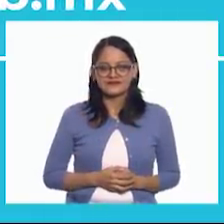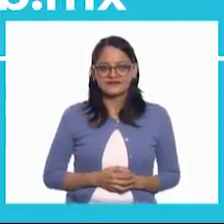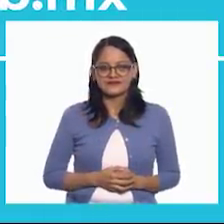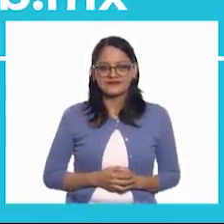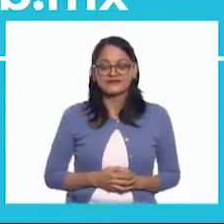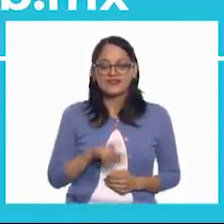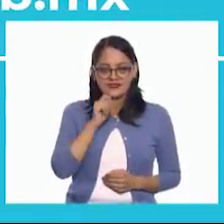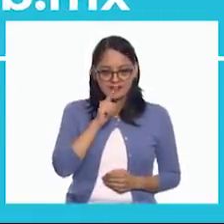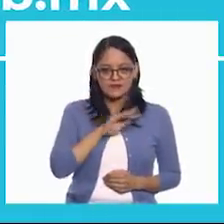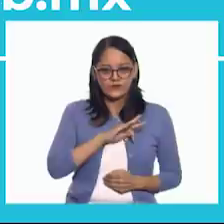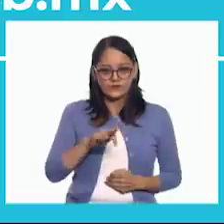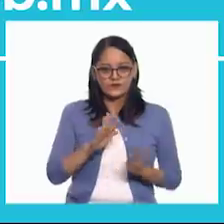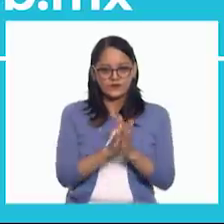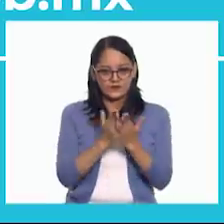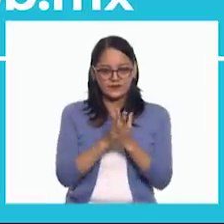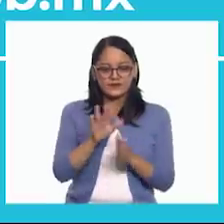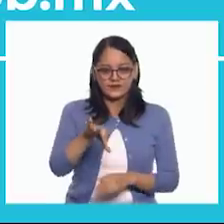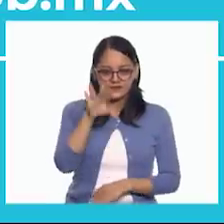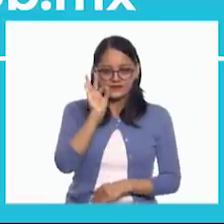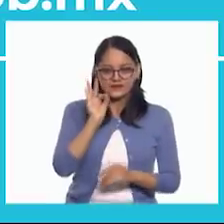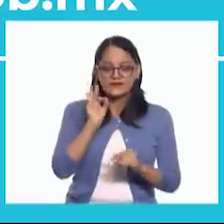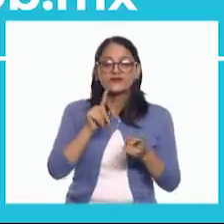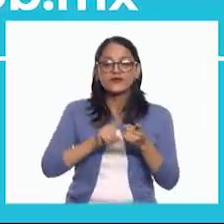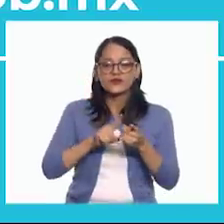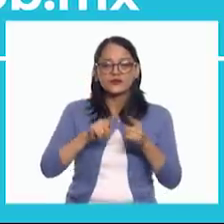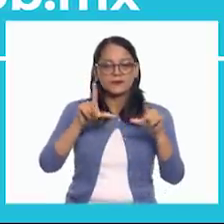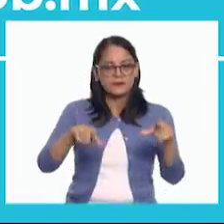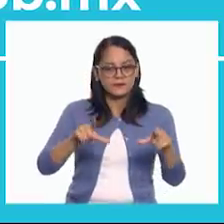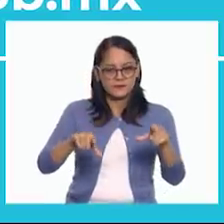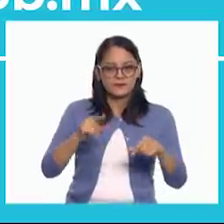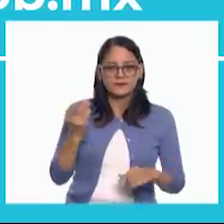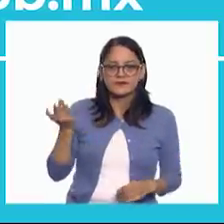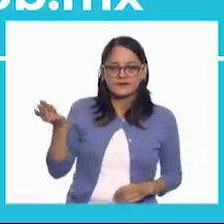También puedes encontrar los libros de texto en la página